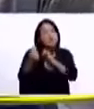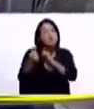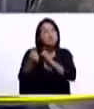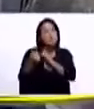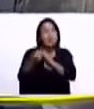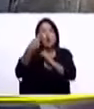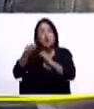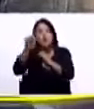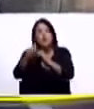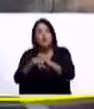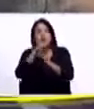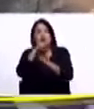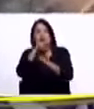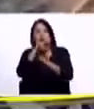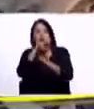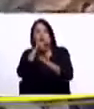incorporarla